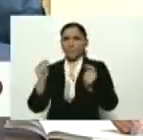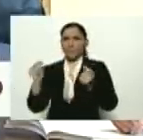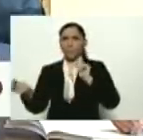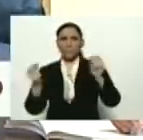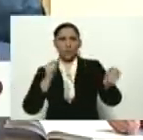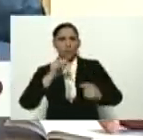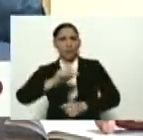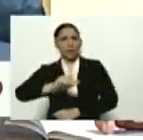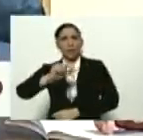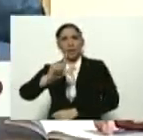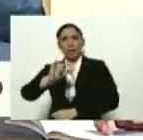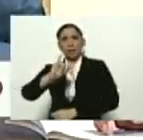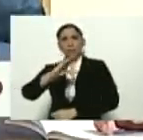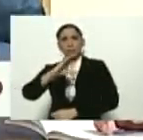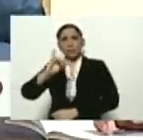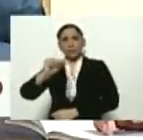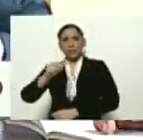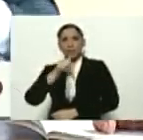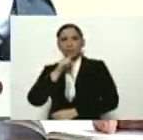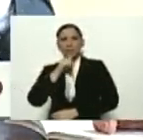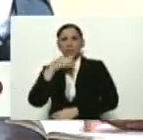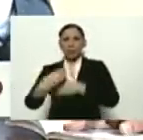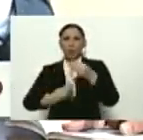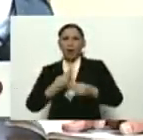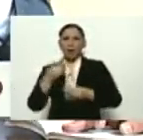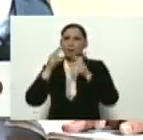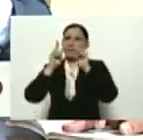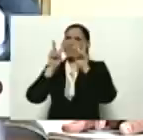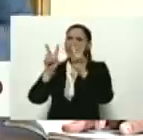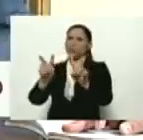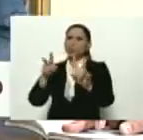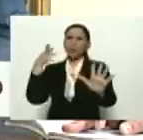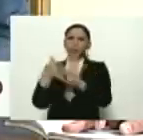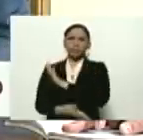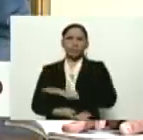Alicia Bárcenas, quien nos hace